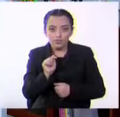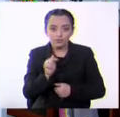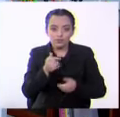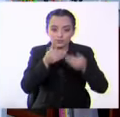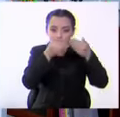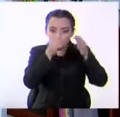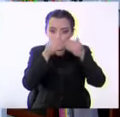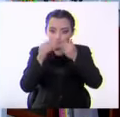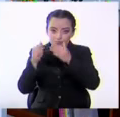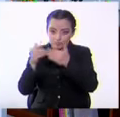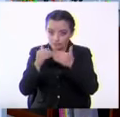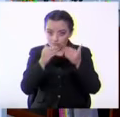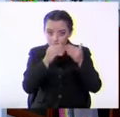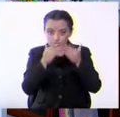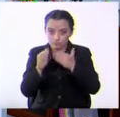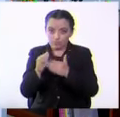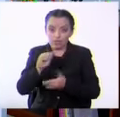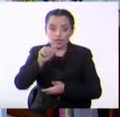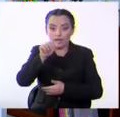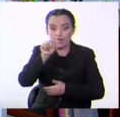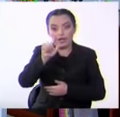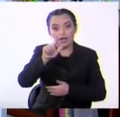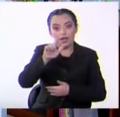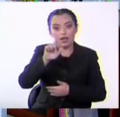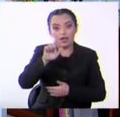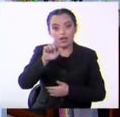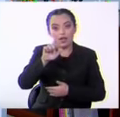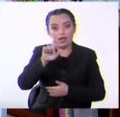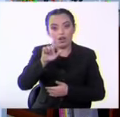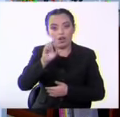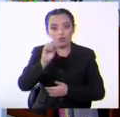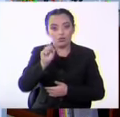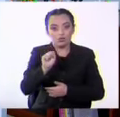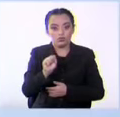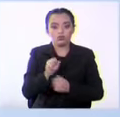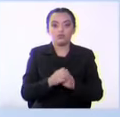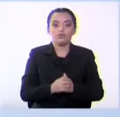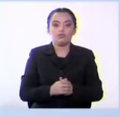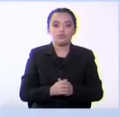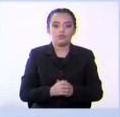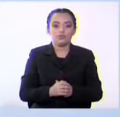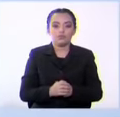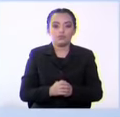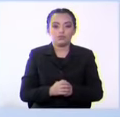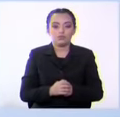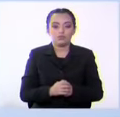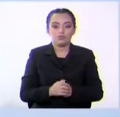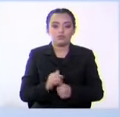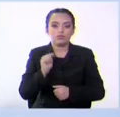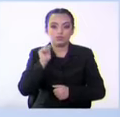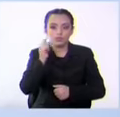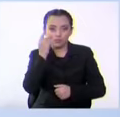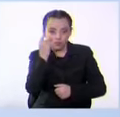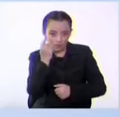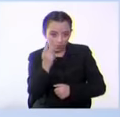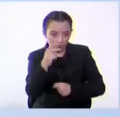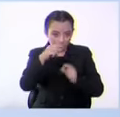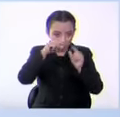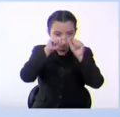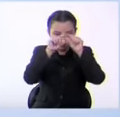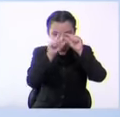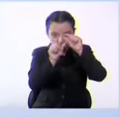llamamos alelos. En este caso, estamos viendo que en este cromosoma, en ese